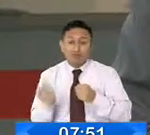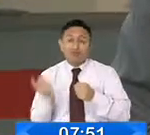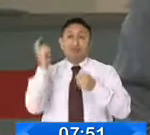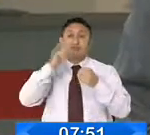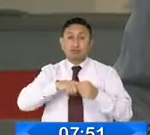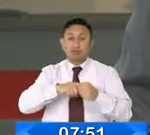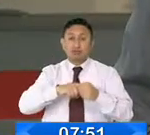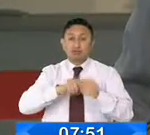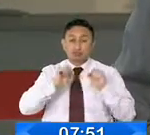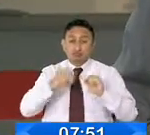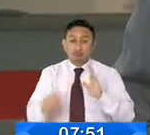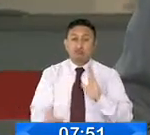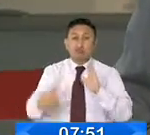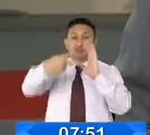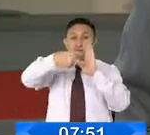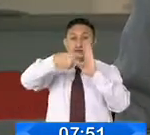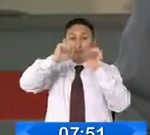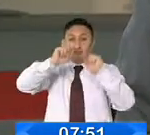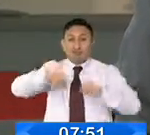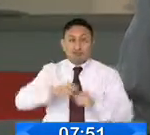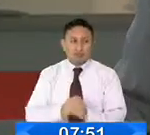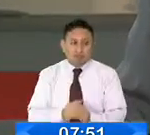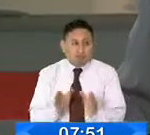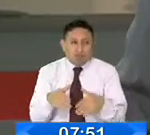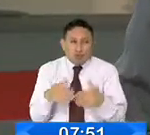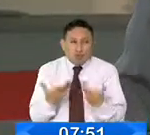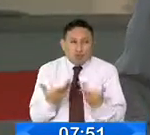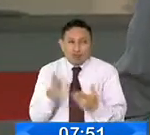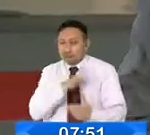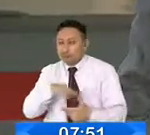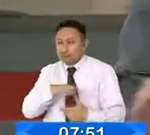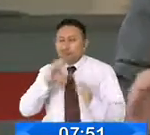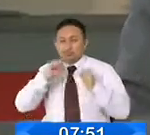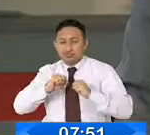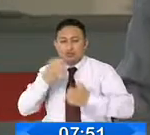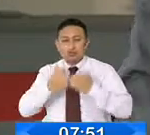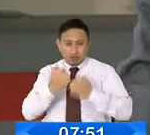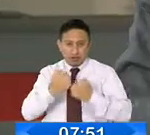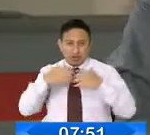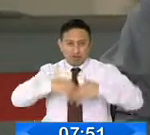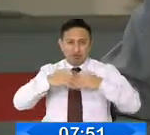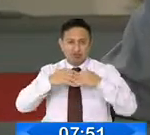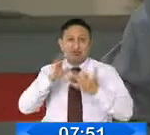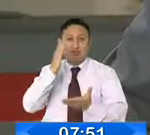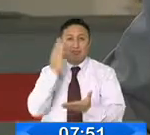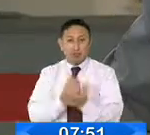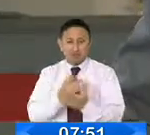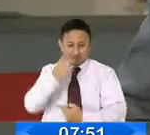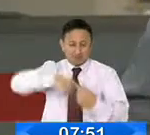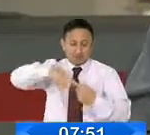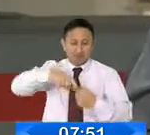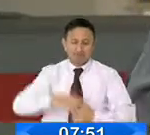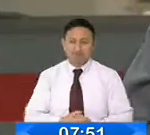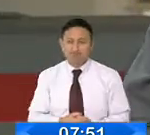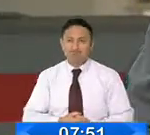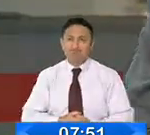a activarnos, a buscar de alguna manera salir de muchos hoyos en que estamos. Tiempo de una pausa. Ya venimos.